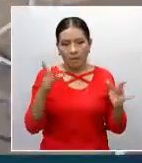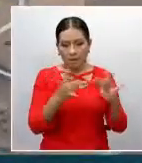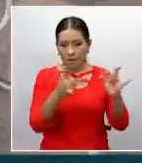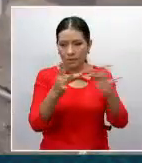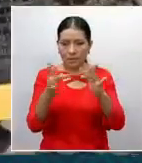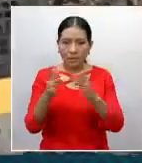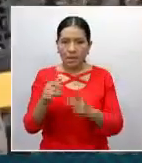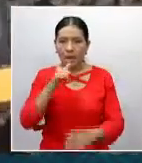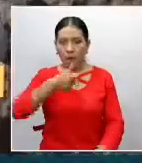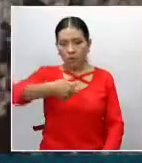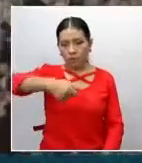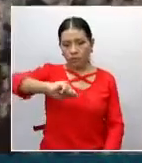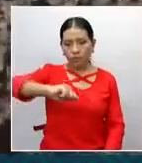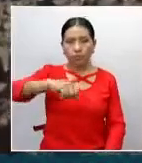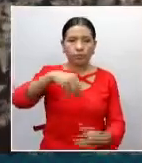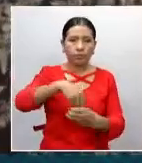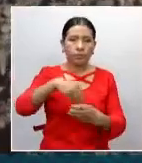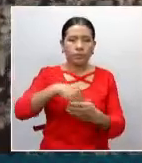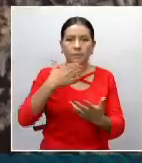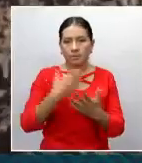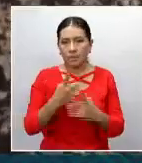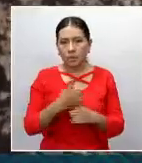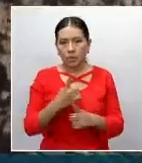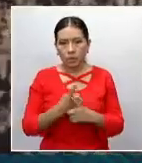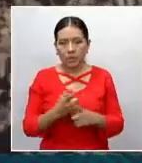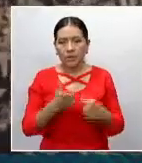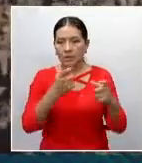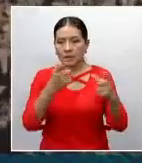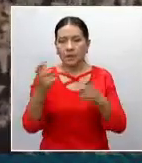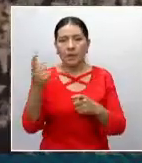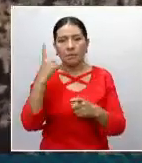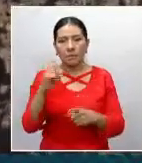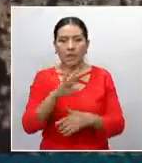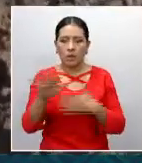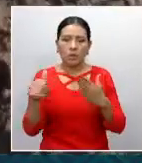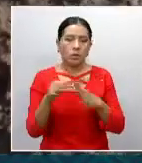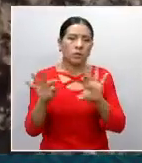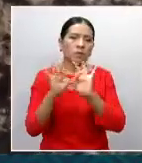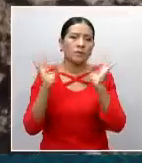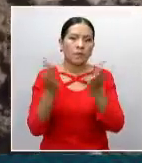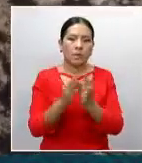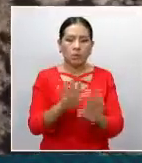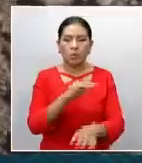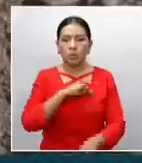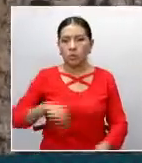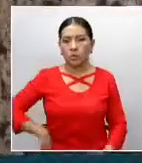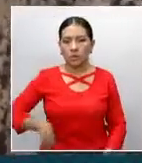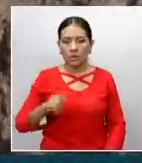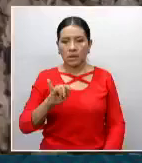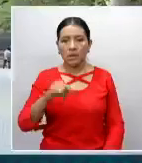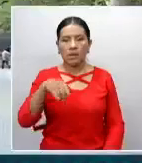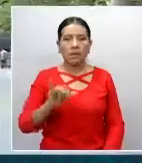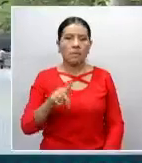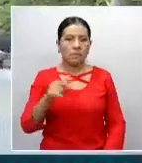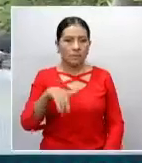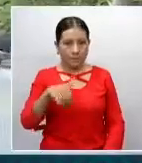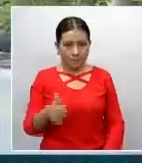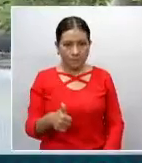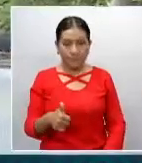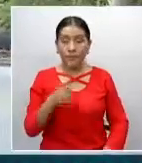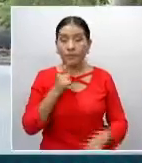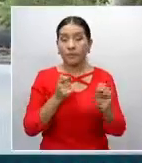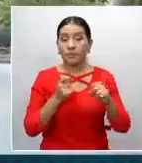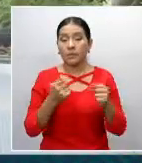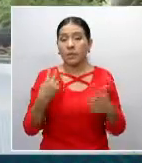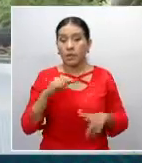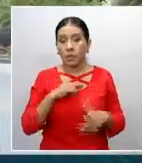de Tiquipaya. El proyecto permitirá la dotación de agua para las familias de ese municipio. Y bueno, estamos coadyuvando también